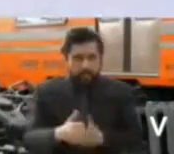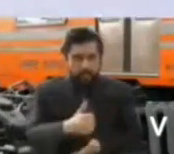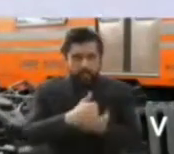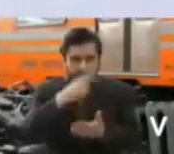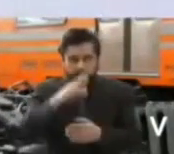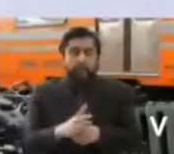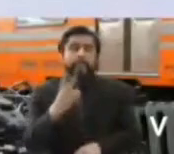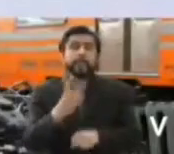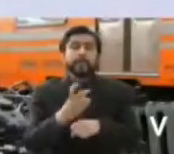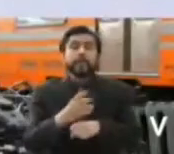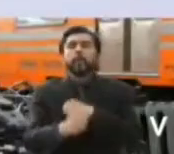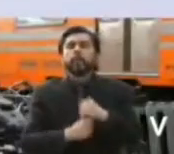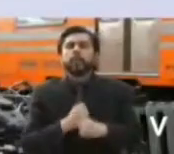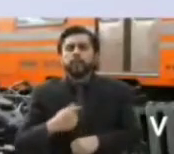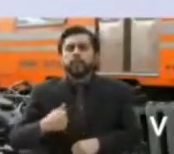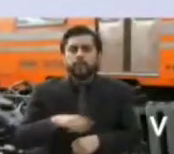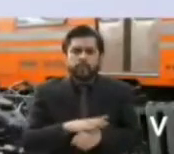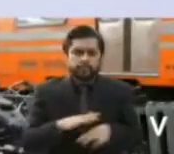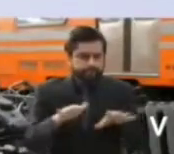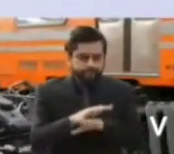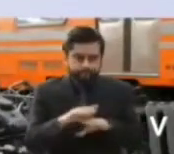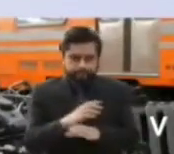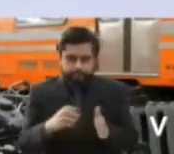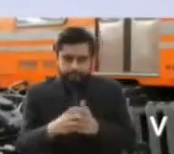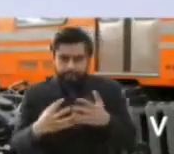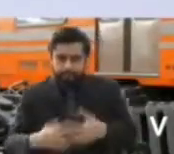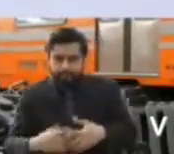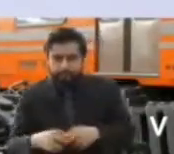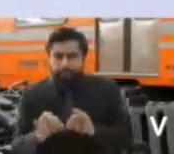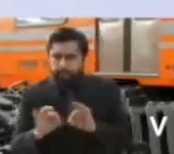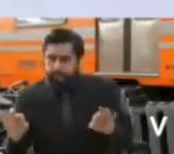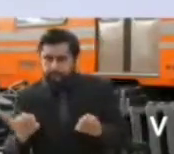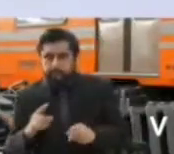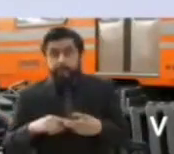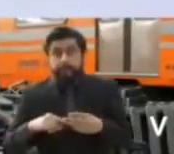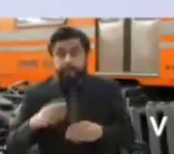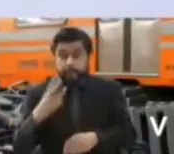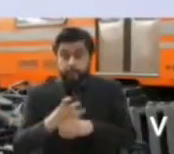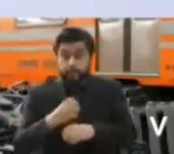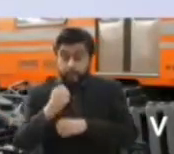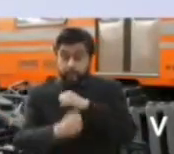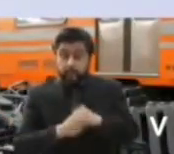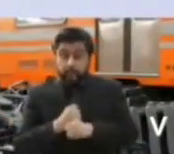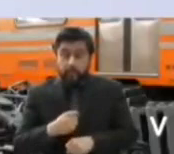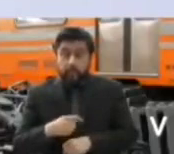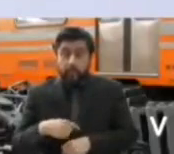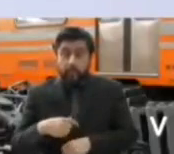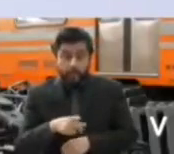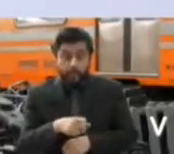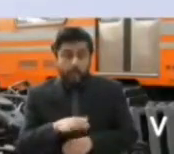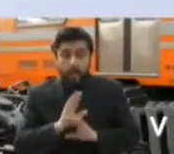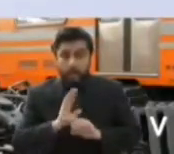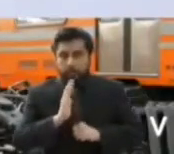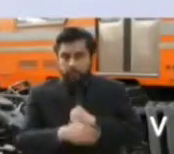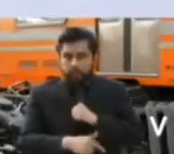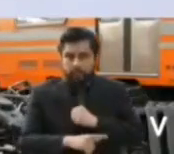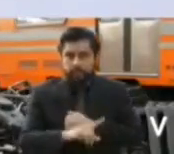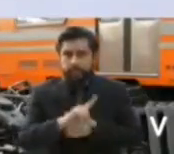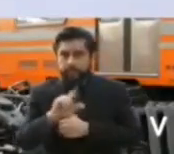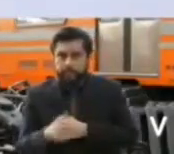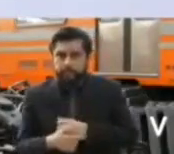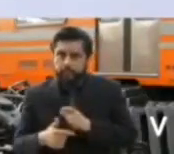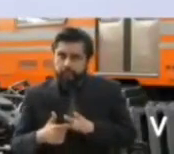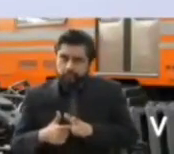año terminaremos el cableado y el cambio de transformadores de la línea 1. Y el tercer año terminará esa parte y se avanzará